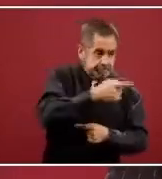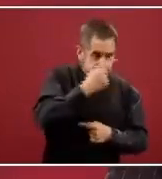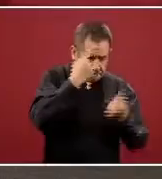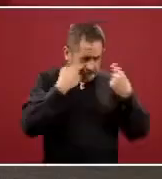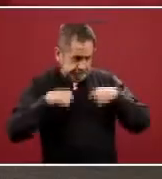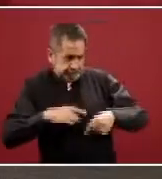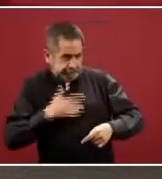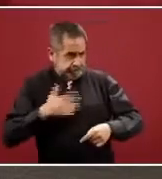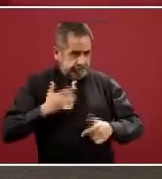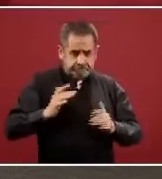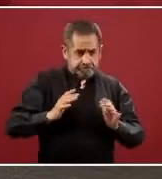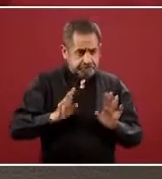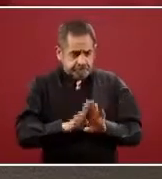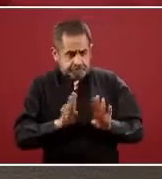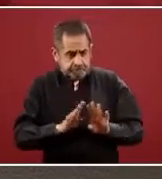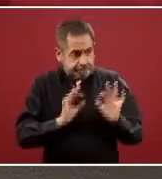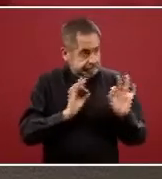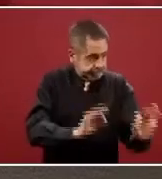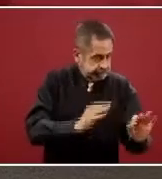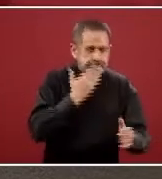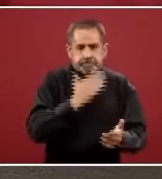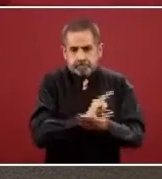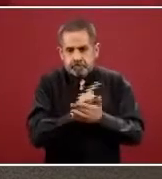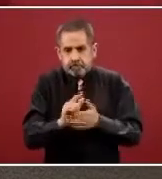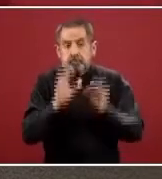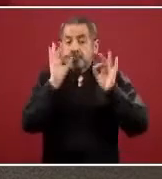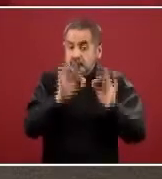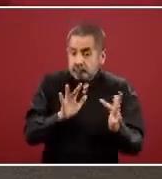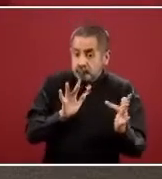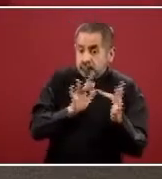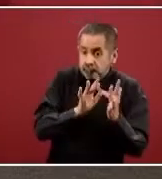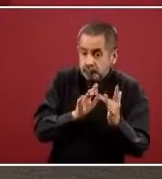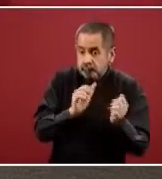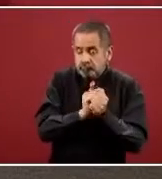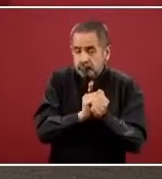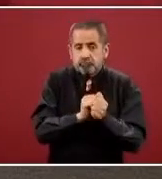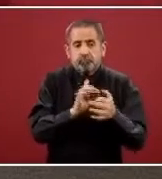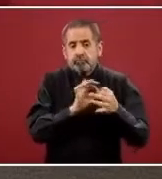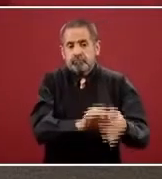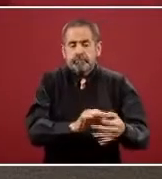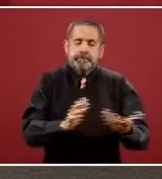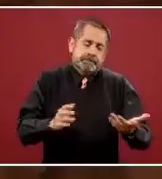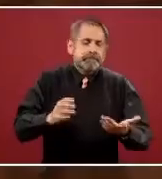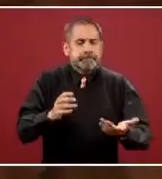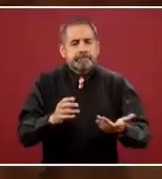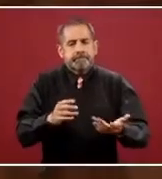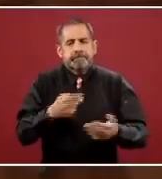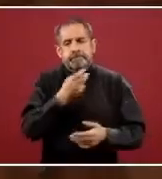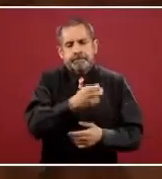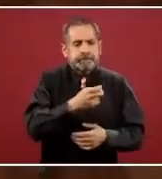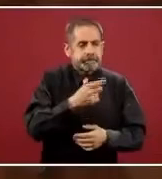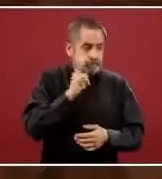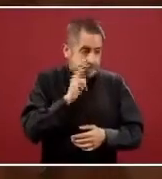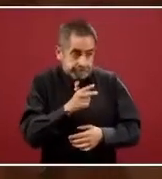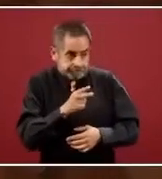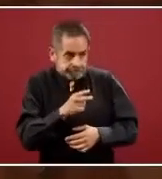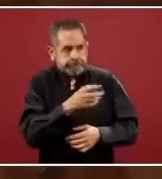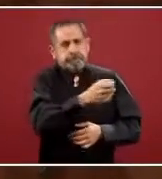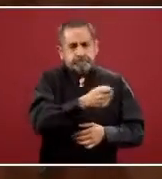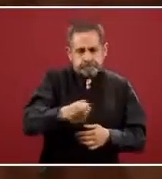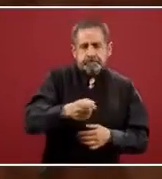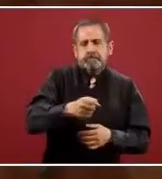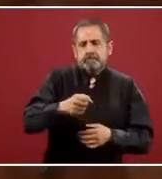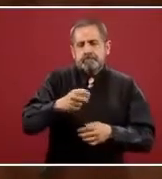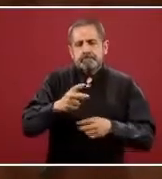no sintomáticos, y si efectivamente fueron contactos de un caso confirmado, entonces ingresan al proceso de